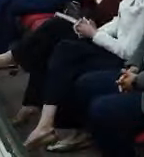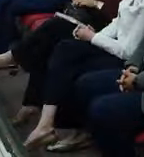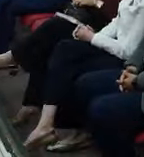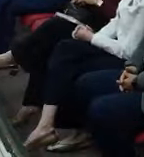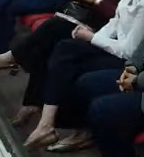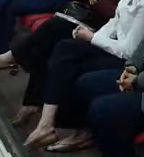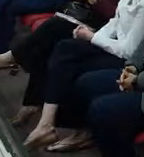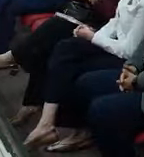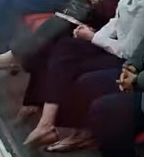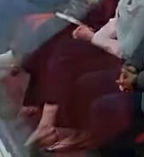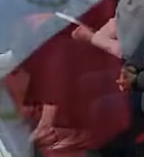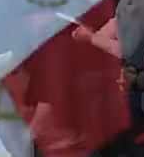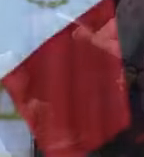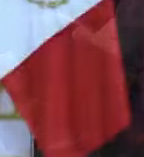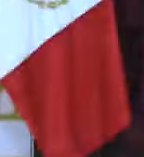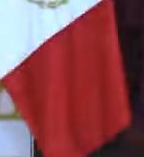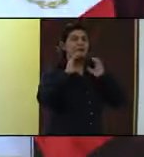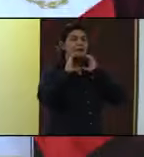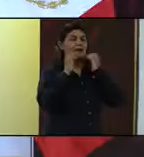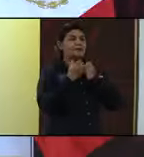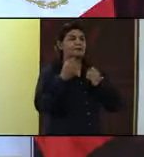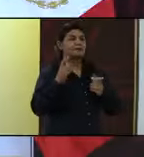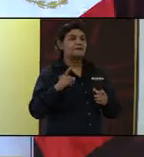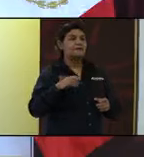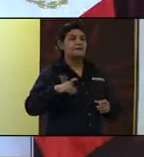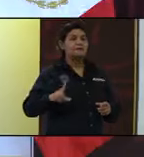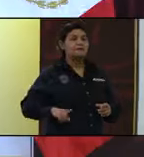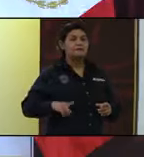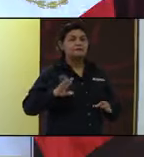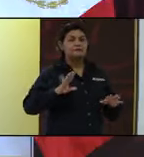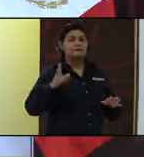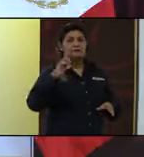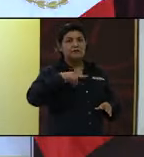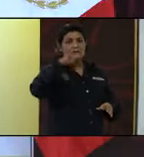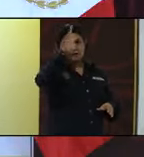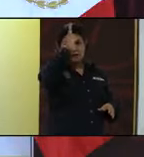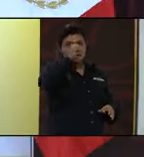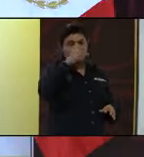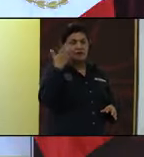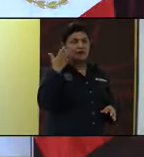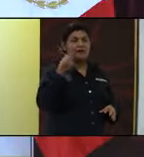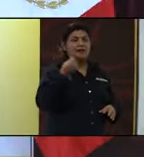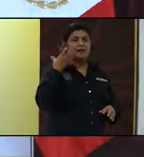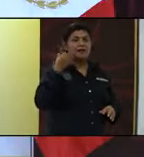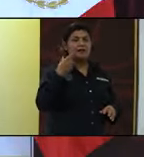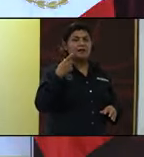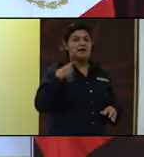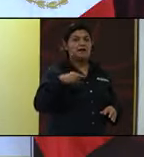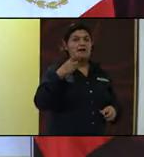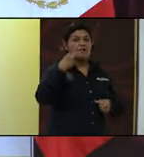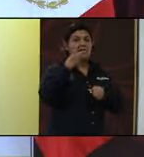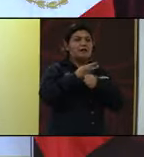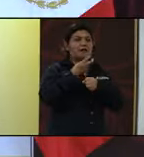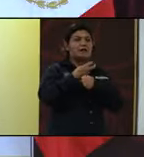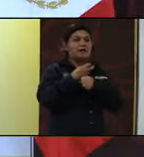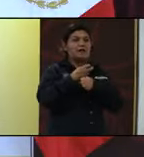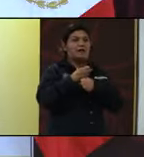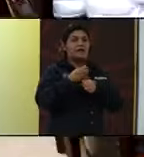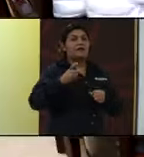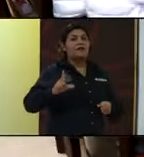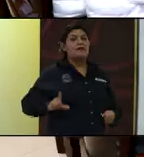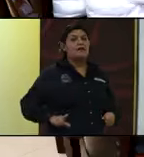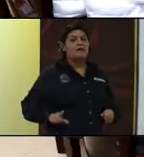También les comento que tuvimos una sesión de cabildo ya para acordar la celebración del segundo informe de